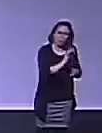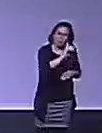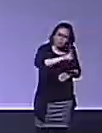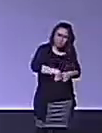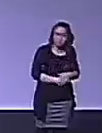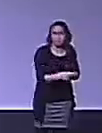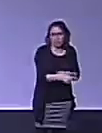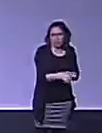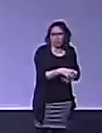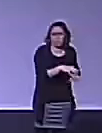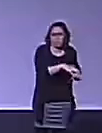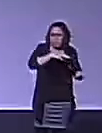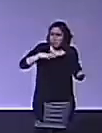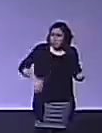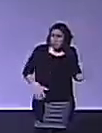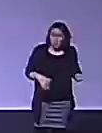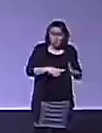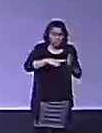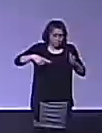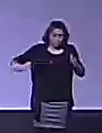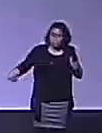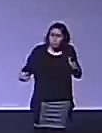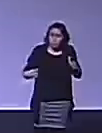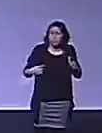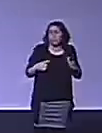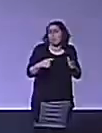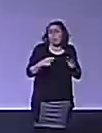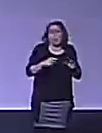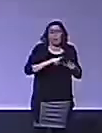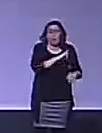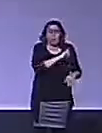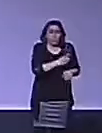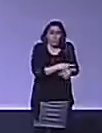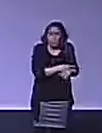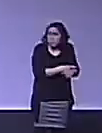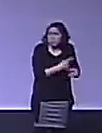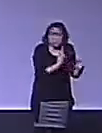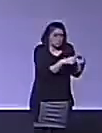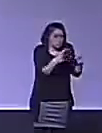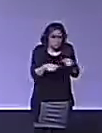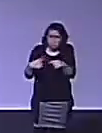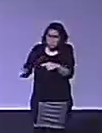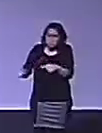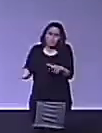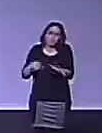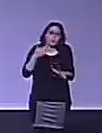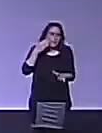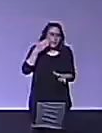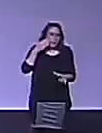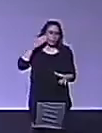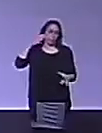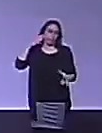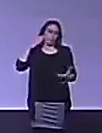las principales disciplinas deportivas, Guipúzcoa, lo de presumir no suele ser bueno, pero creo que puede